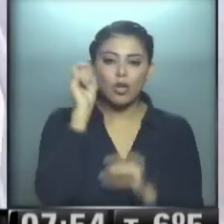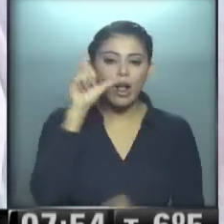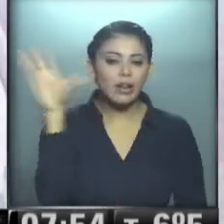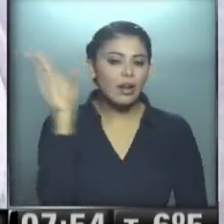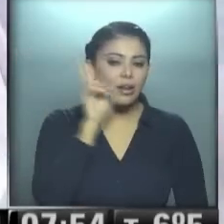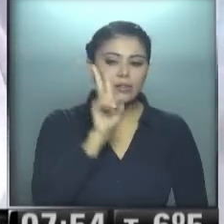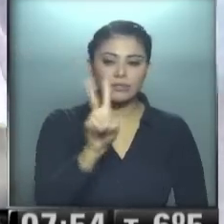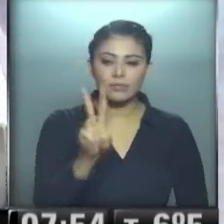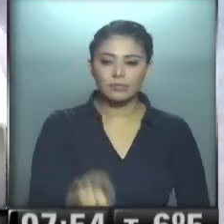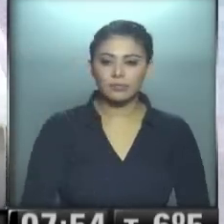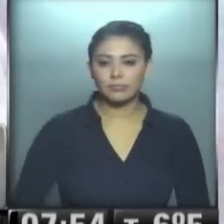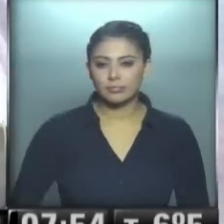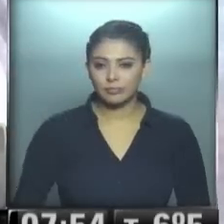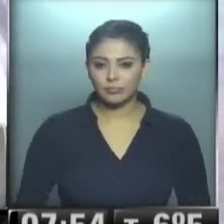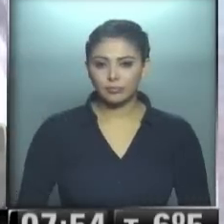escuchamos.